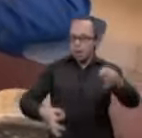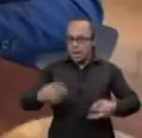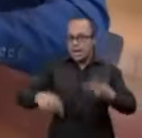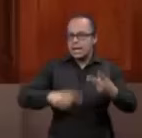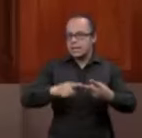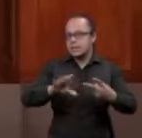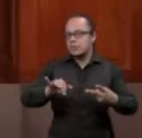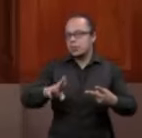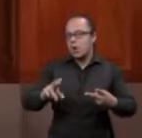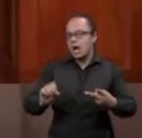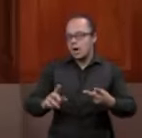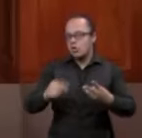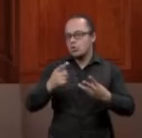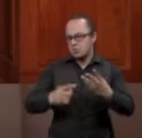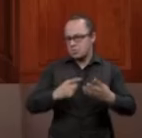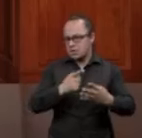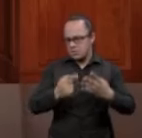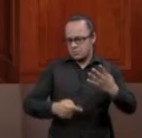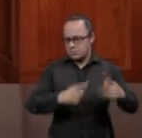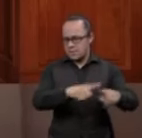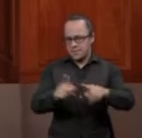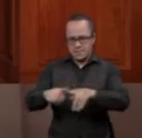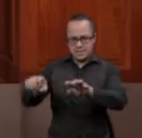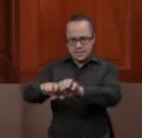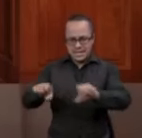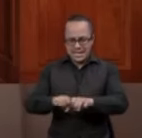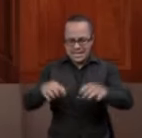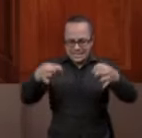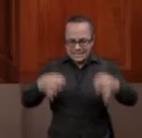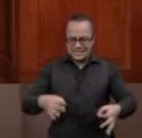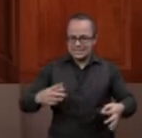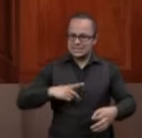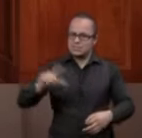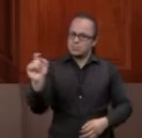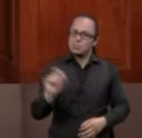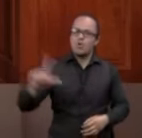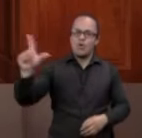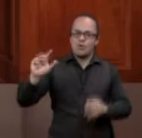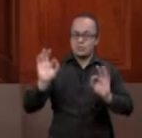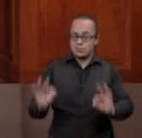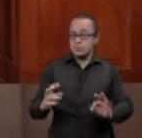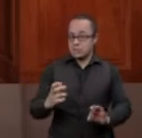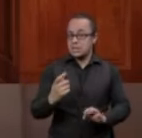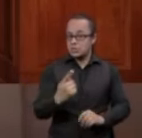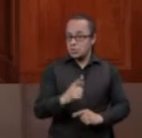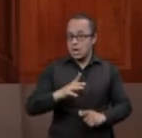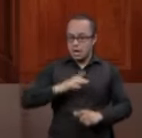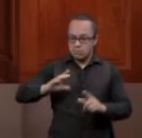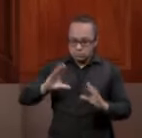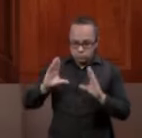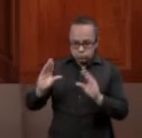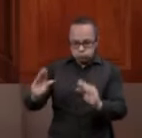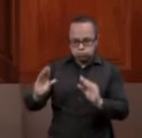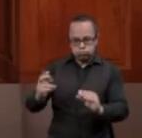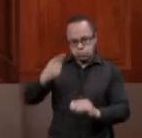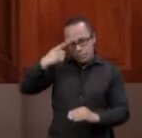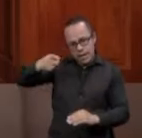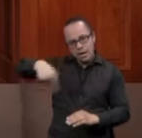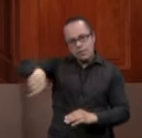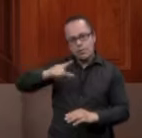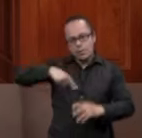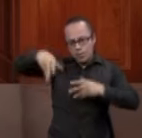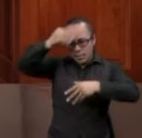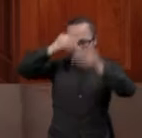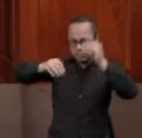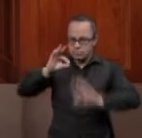especializados. Como parte del proyecto de implementación, se desarrolló un programa de actividades académicas y de profesionalización en la